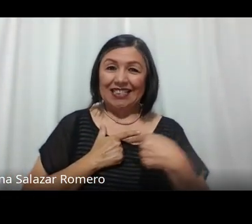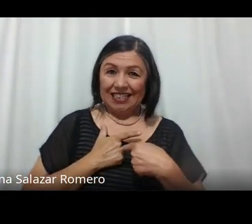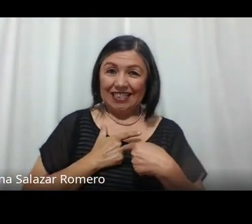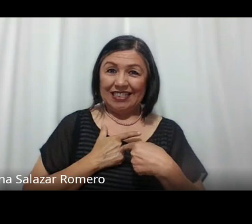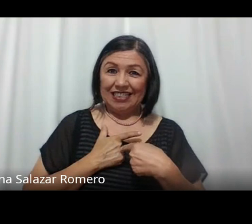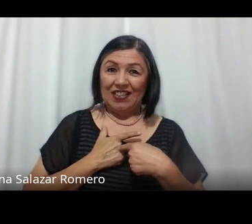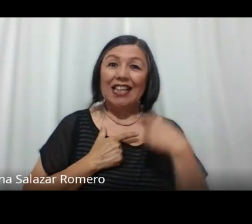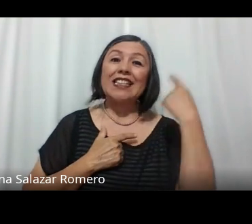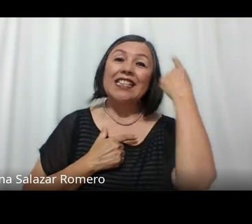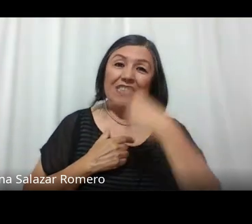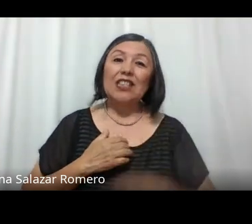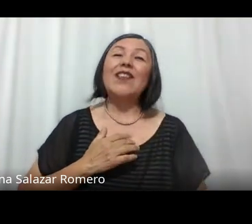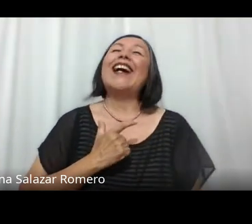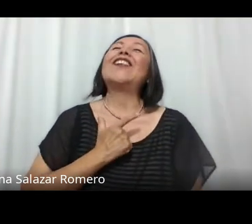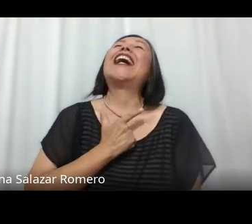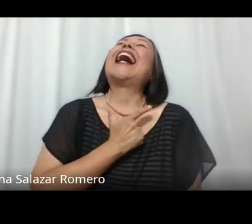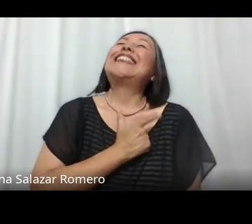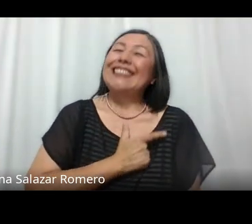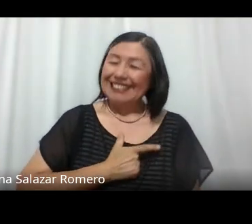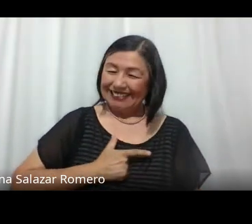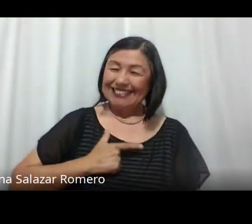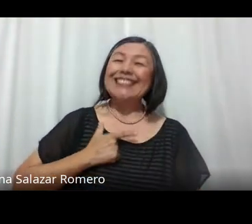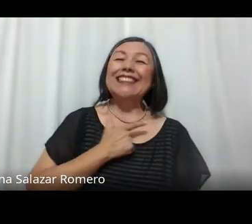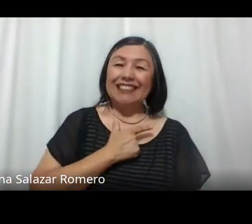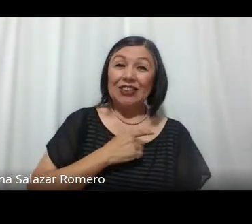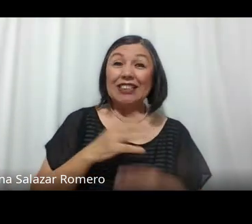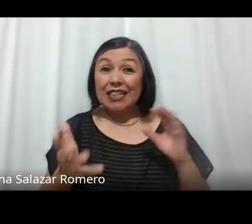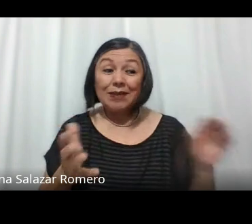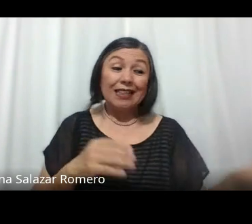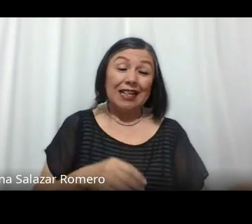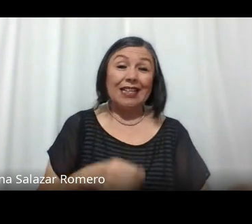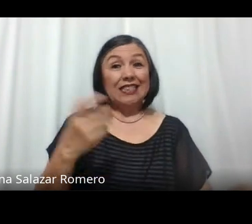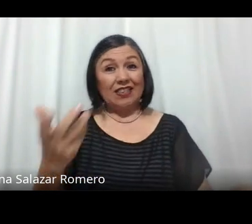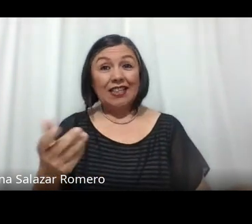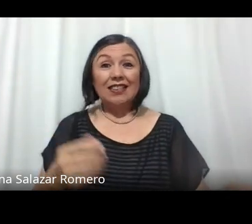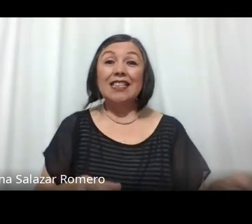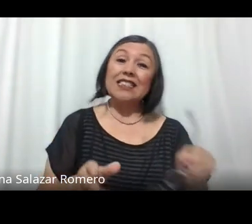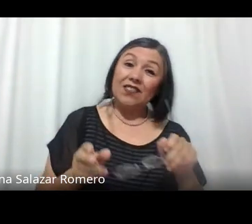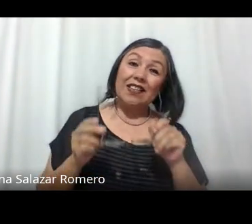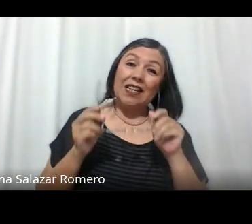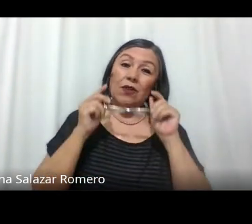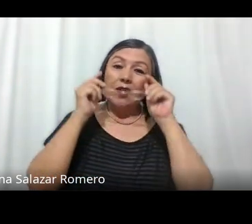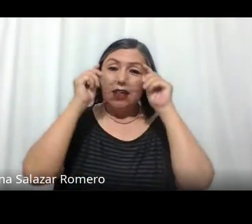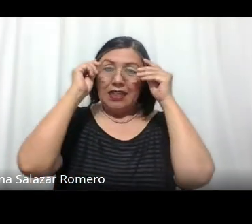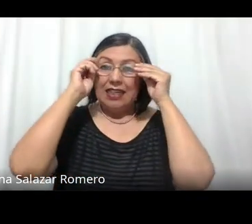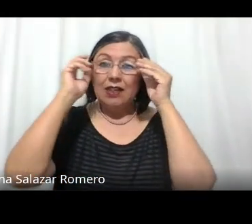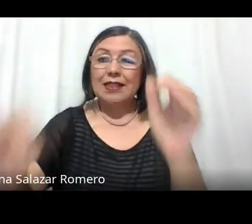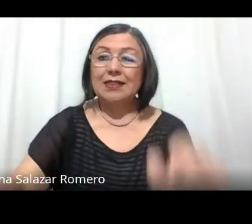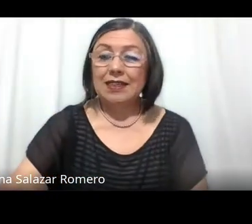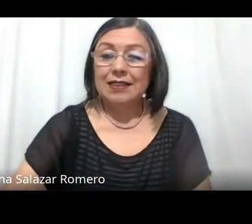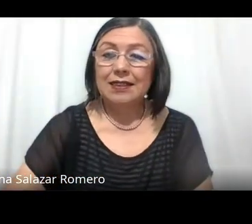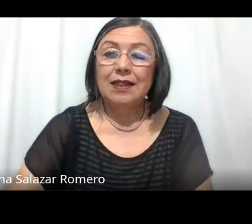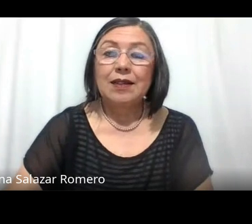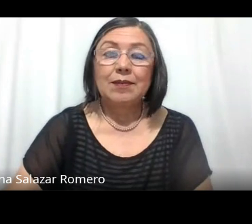este es el significante y el significado. ¿Sí? Entonces hay que manejar el significante y el significado en lengua